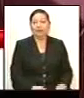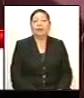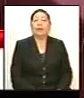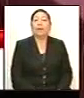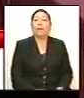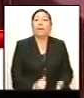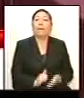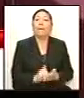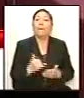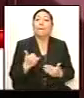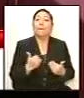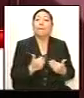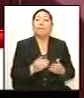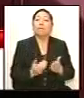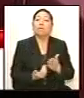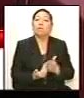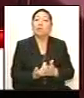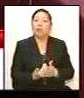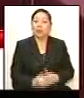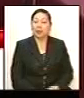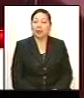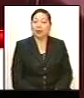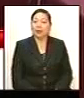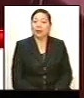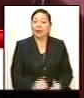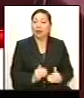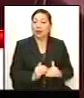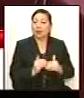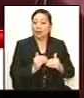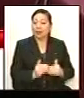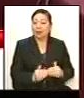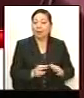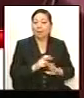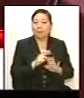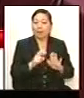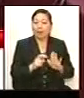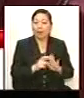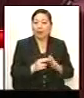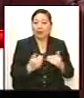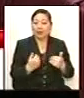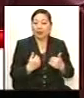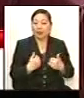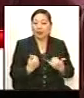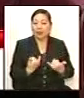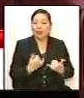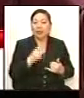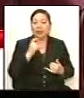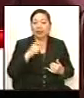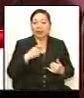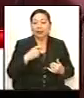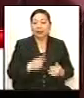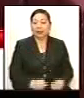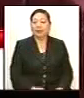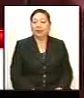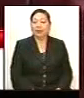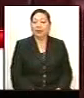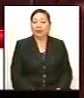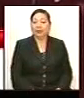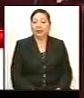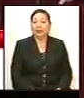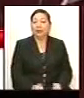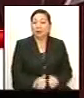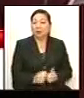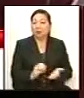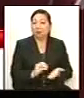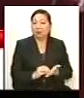lo que contribuye a la modernización y la ampliación de la capacidad del proyecto, teniendo en cuenta la necesidad del mercado. Contar